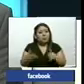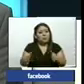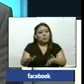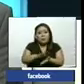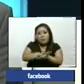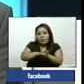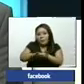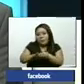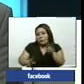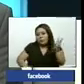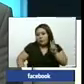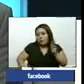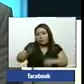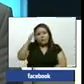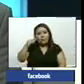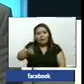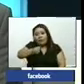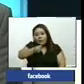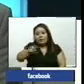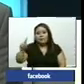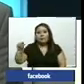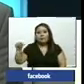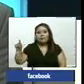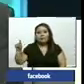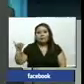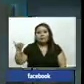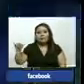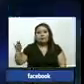Salvador Limpio. Tatiana Funes nos cuenta más.